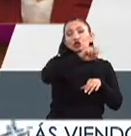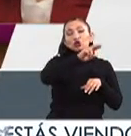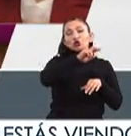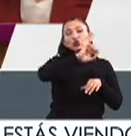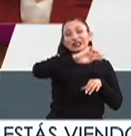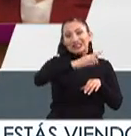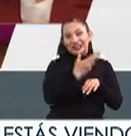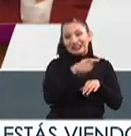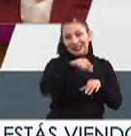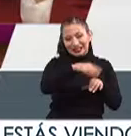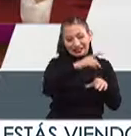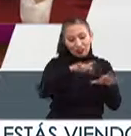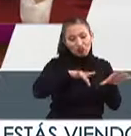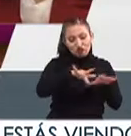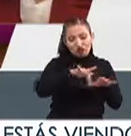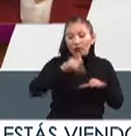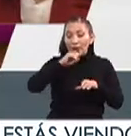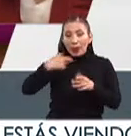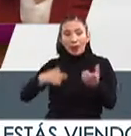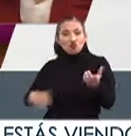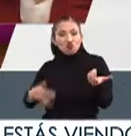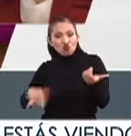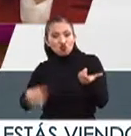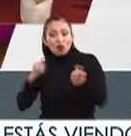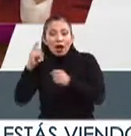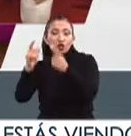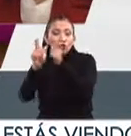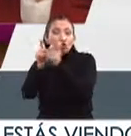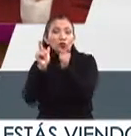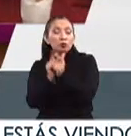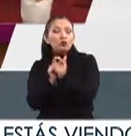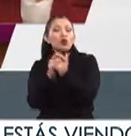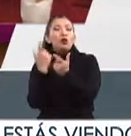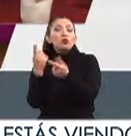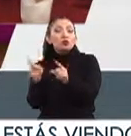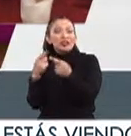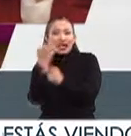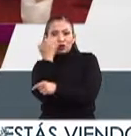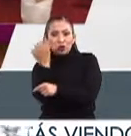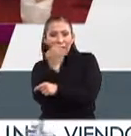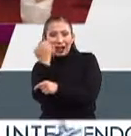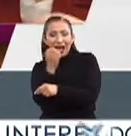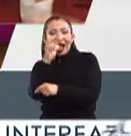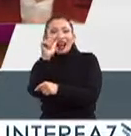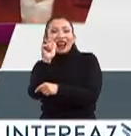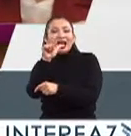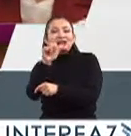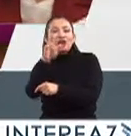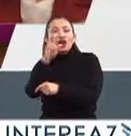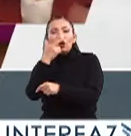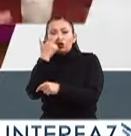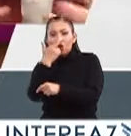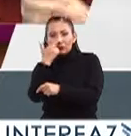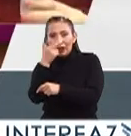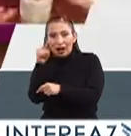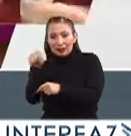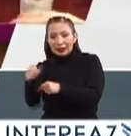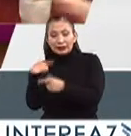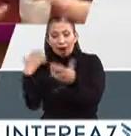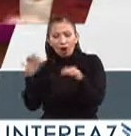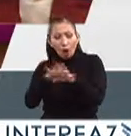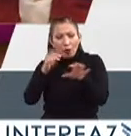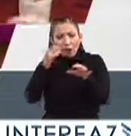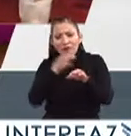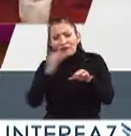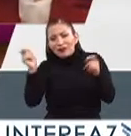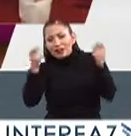acompañan Collectif Neuf en las cuerdas y alumnos del Conservatorio de las Rosas en alientos y percusiones. Y esto es una muestra de cómo el